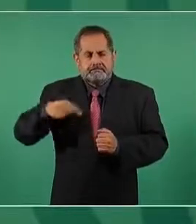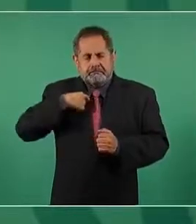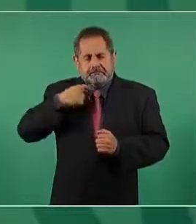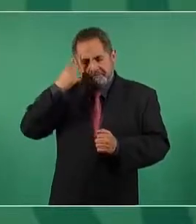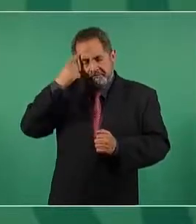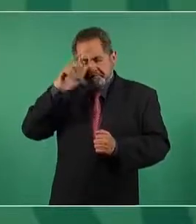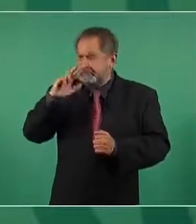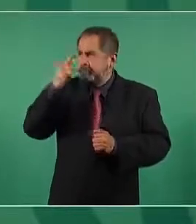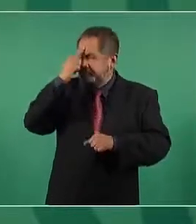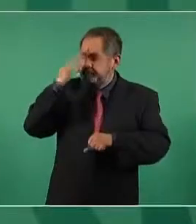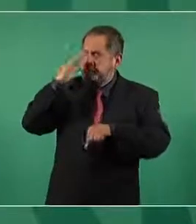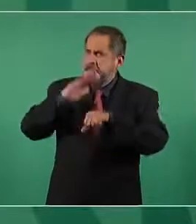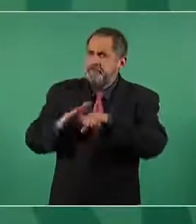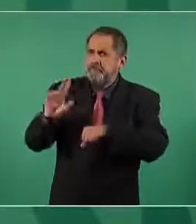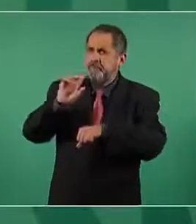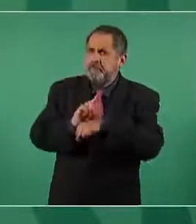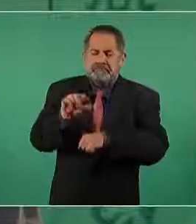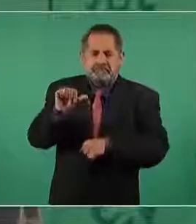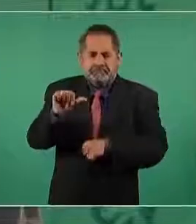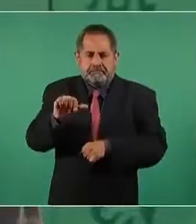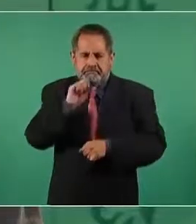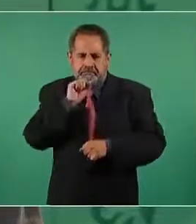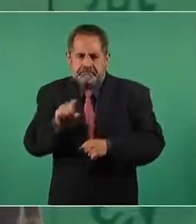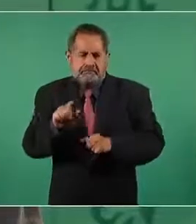conmemorar el día 16.